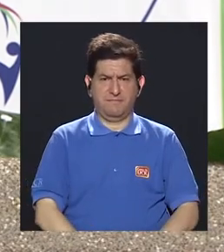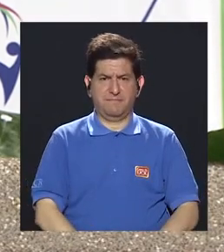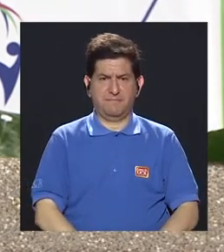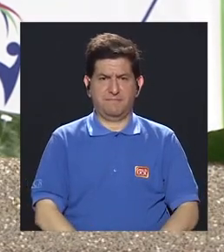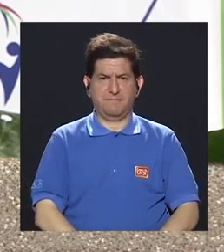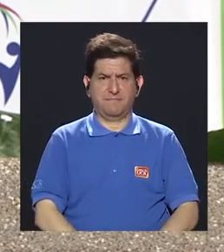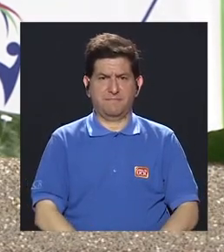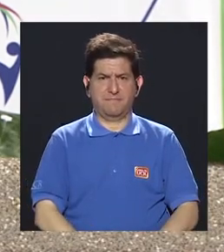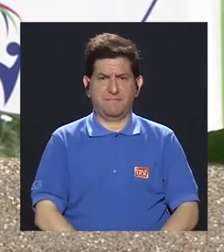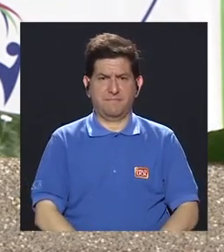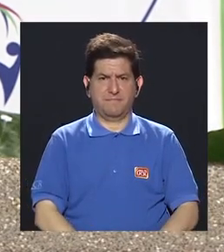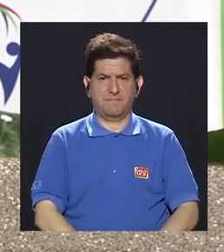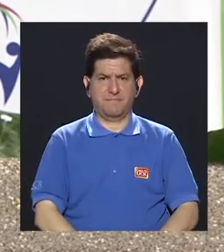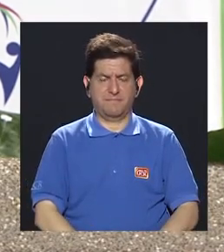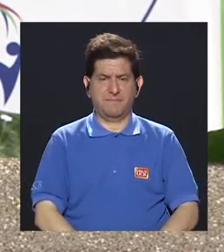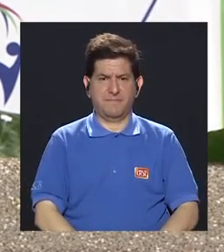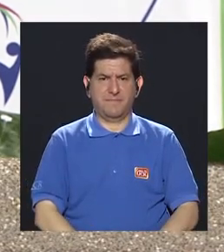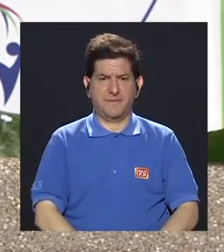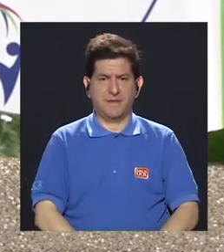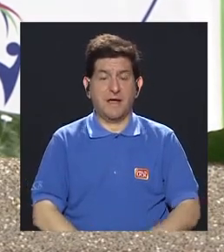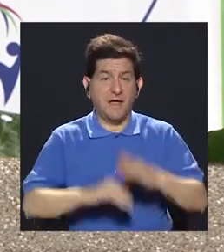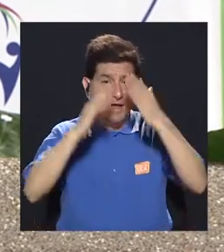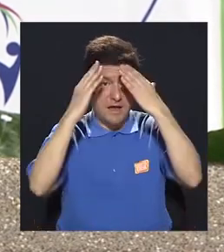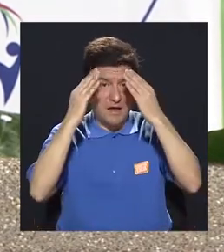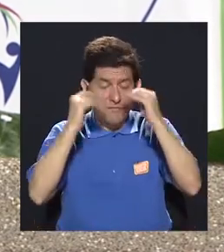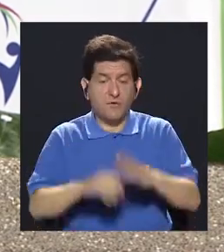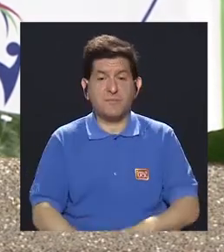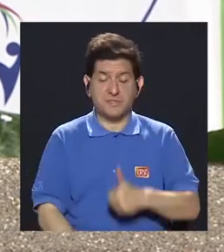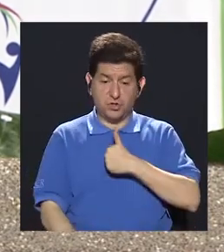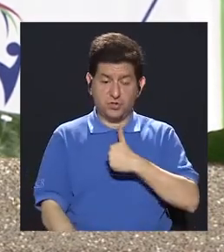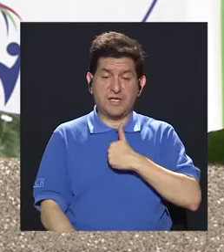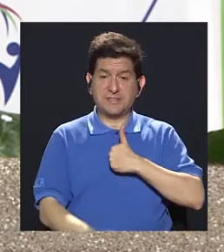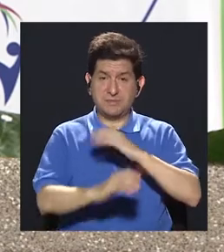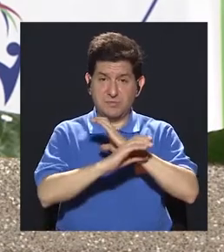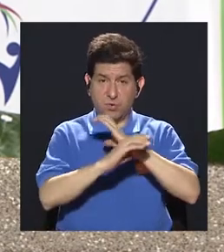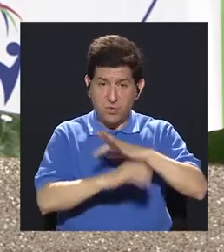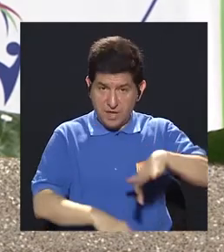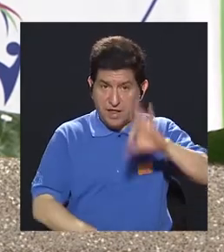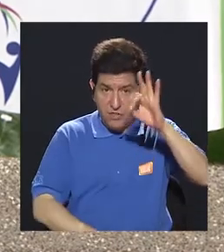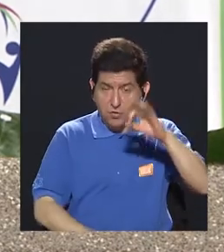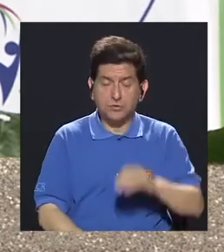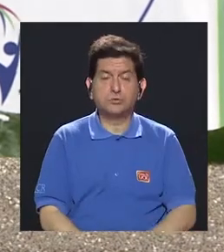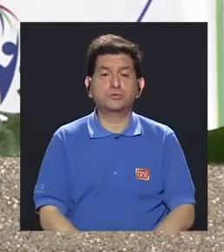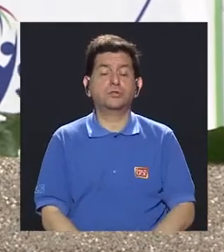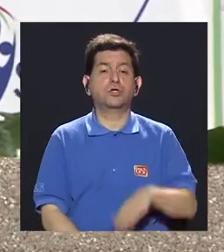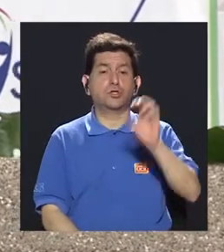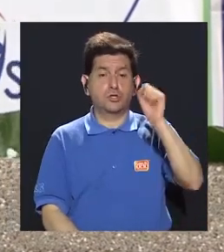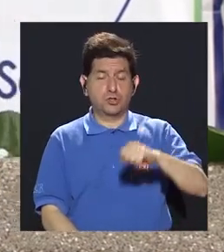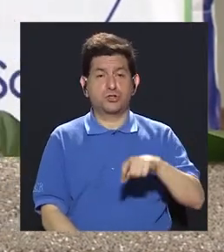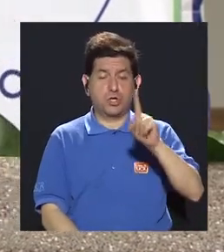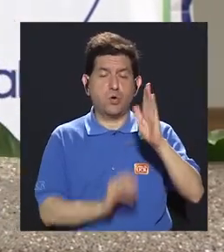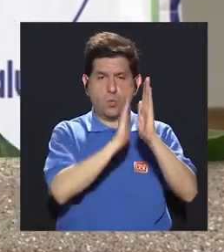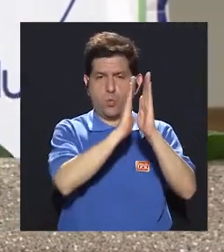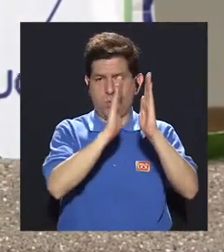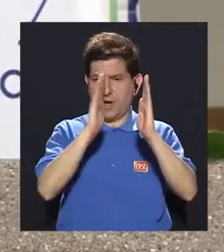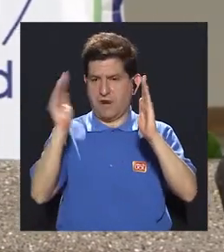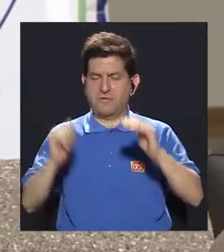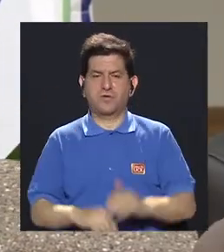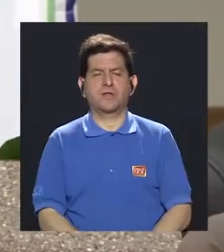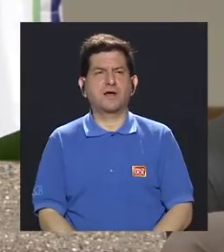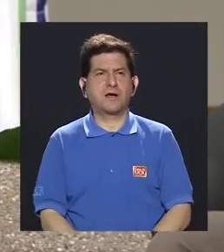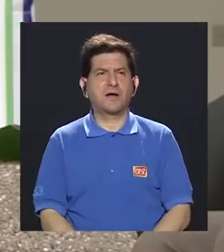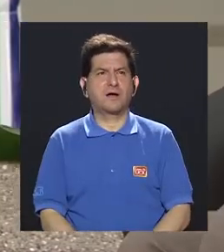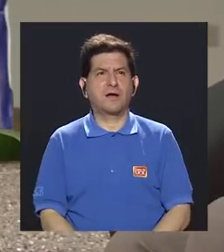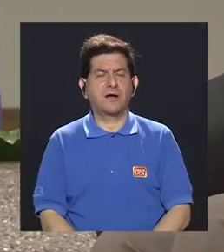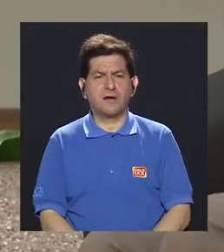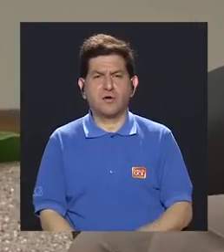otras, podríamos encontrar información sobre autocuidado, por ejemplo? Sí, tenemos una biblioteca que tiene